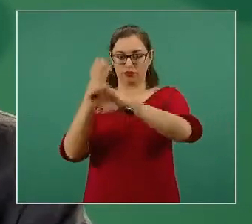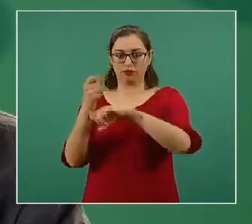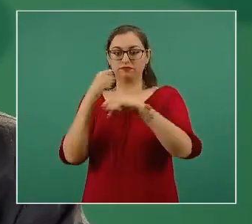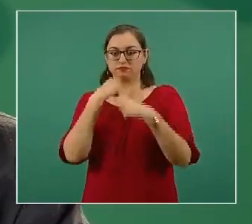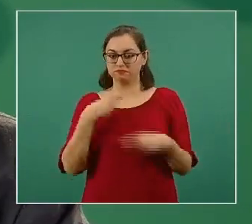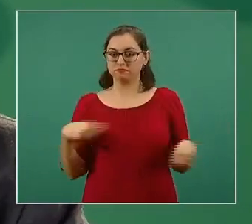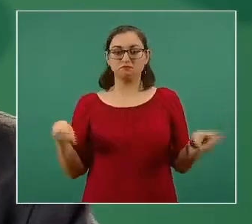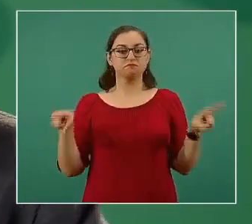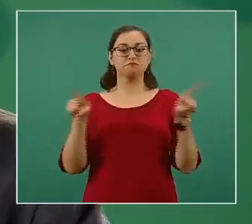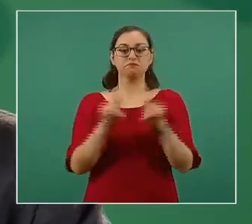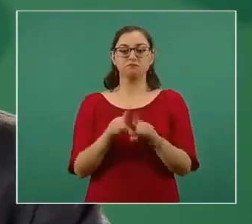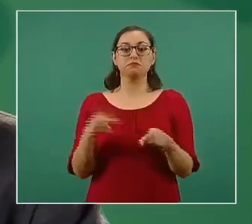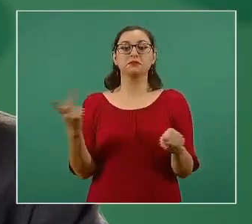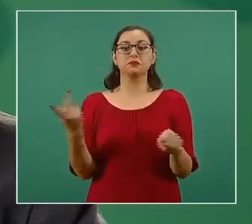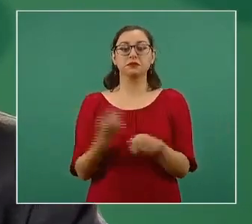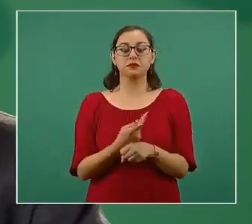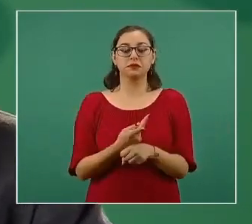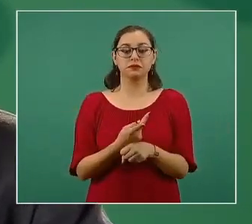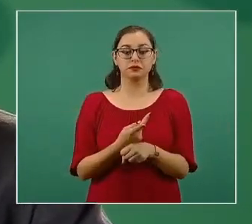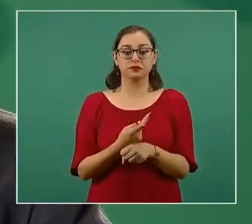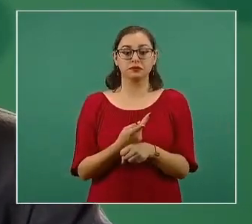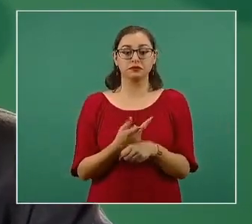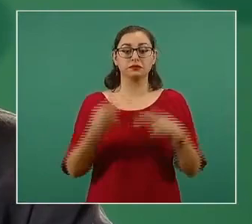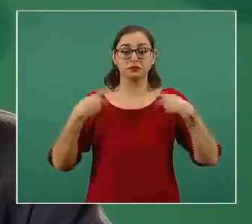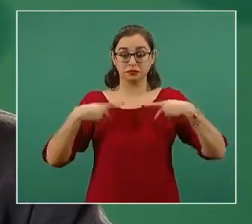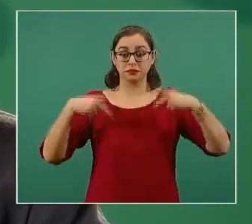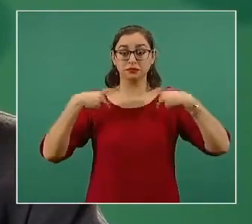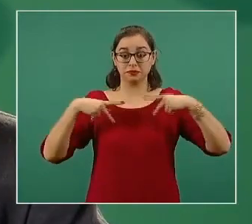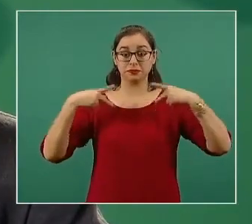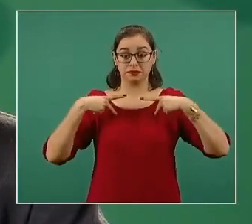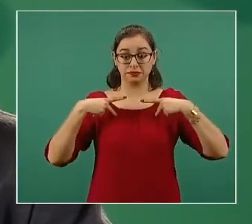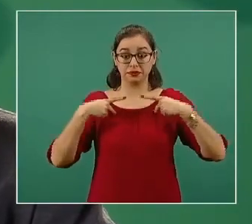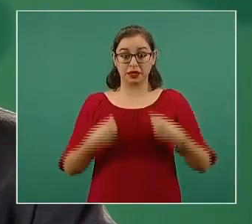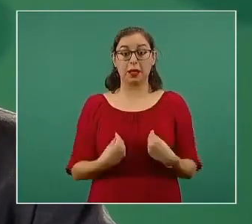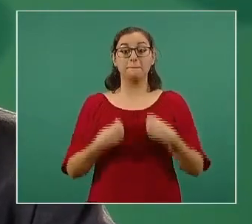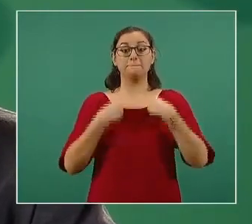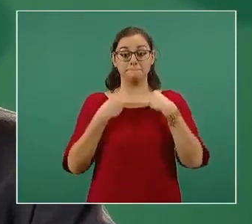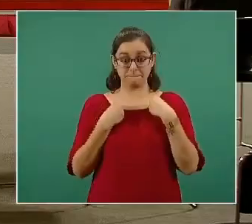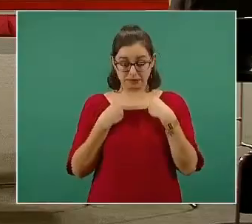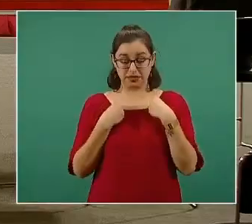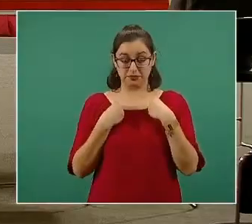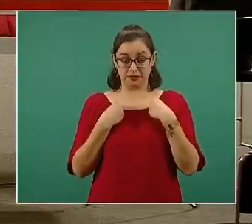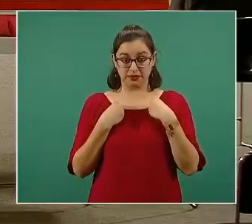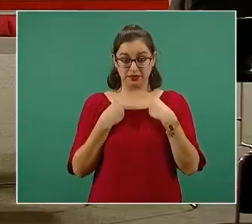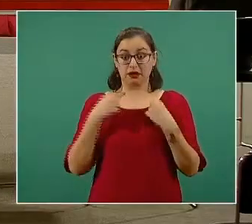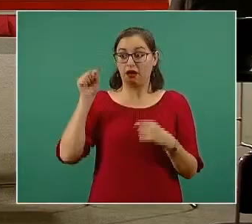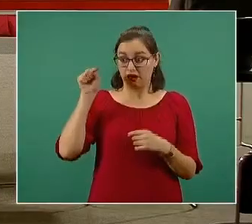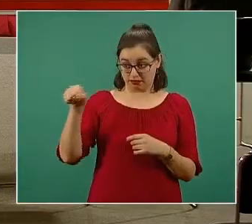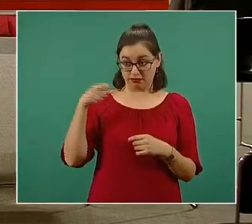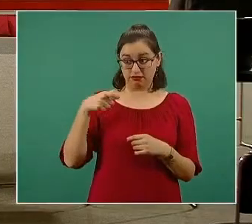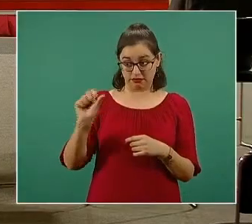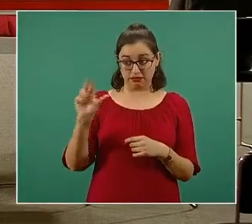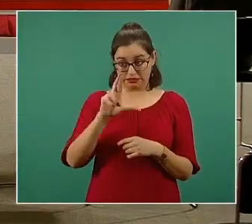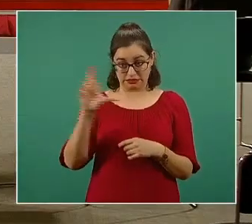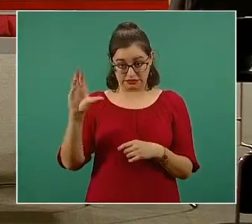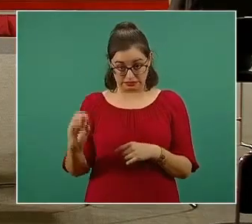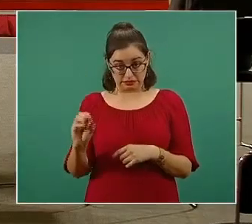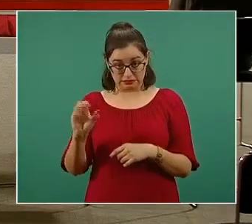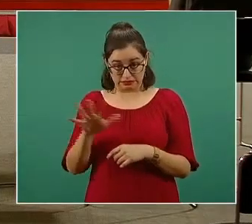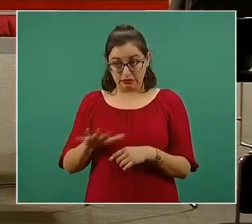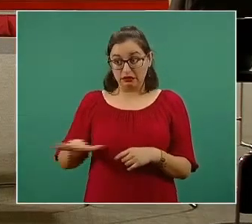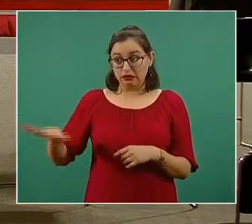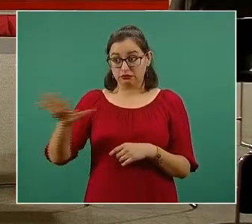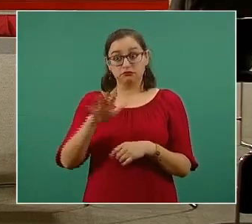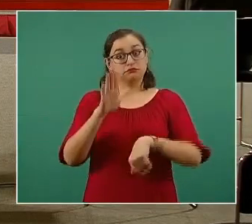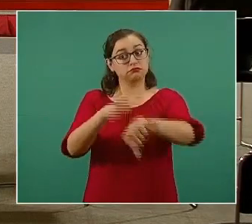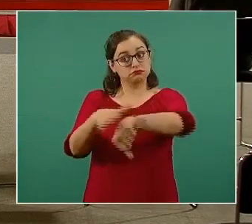situación semejante, es para que las personas que habitan en el lugar identifiquen que la situación